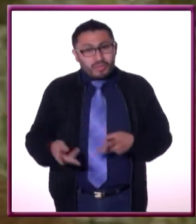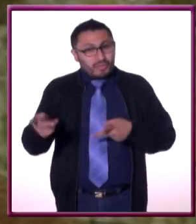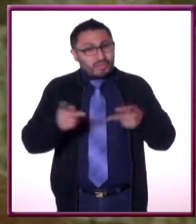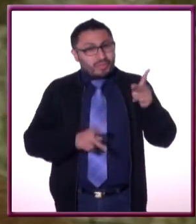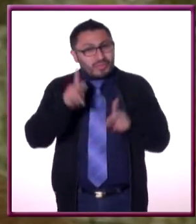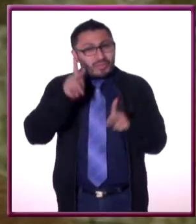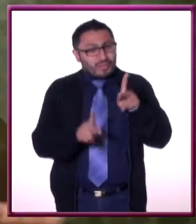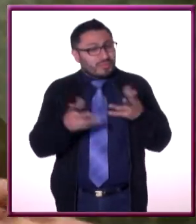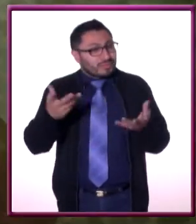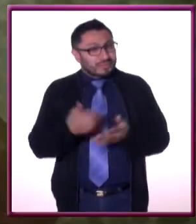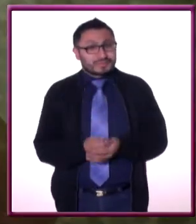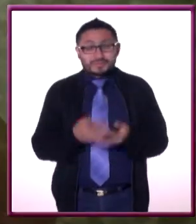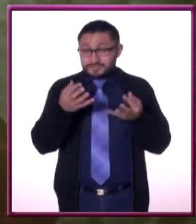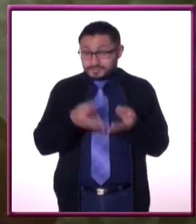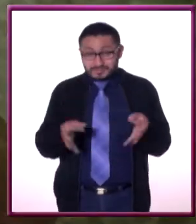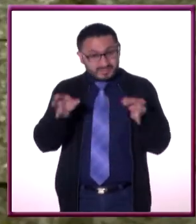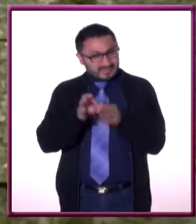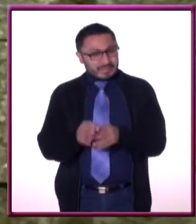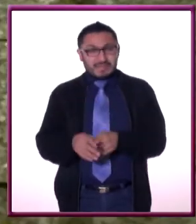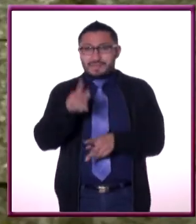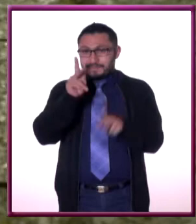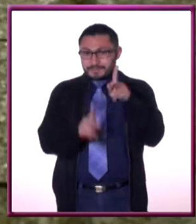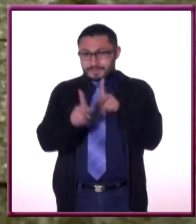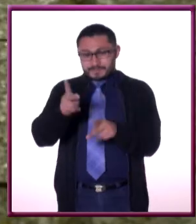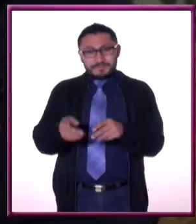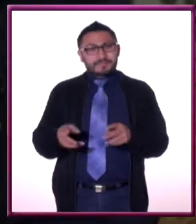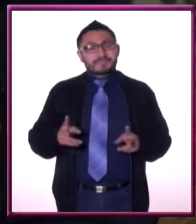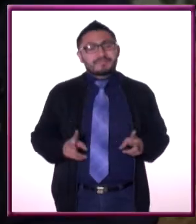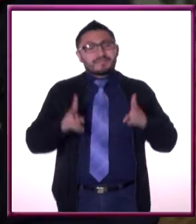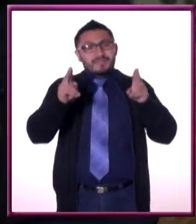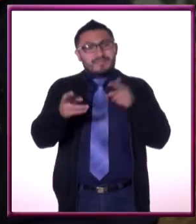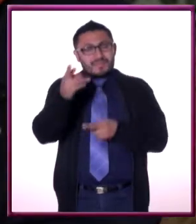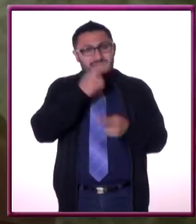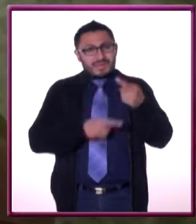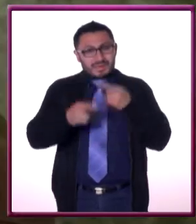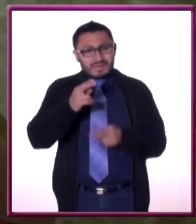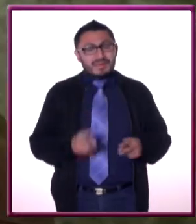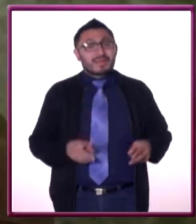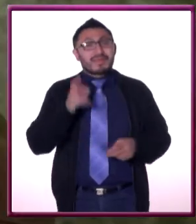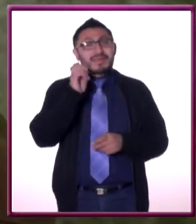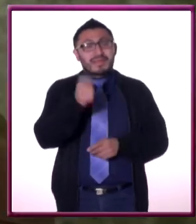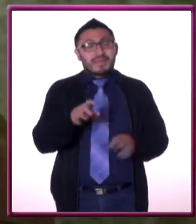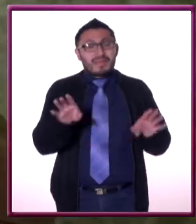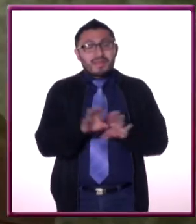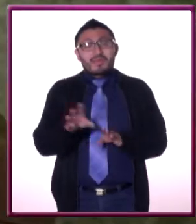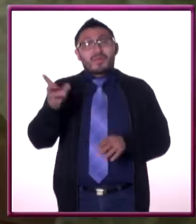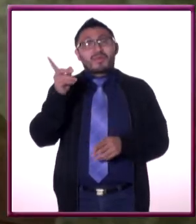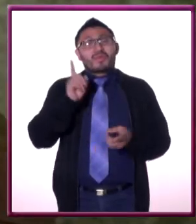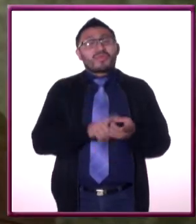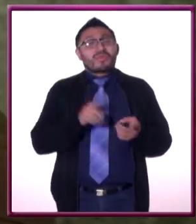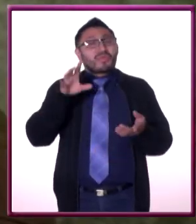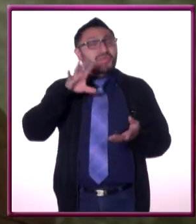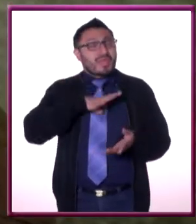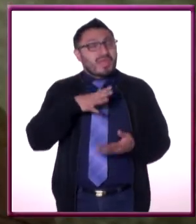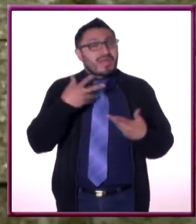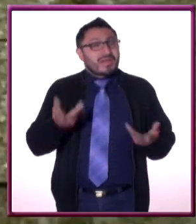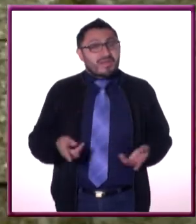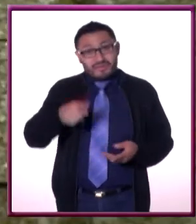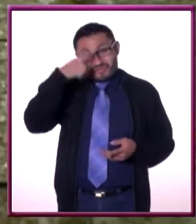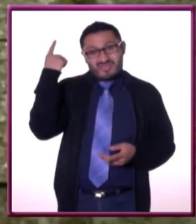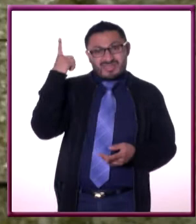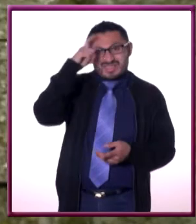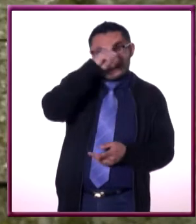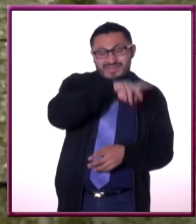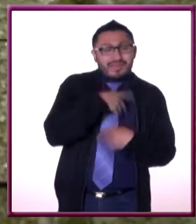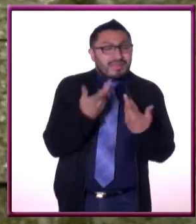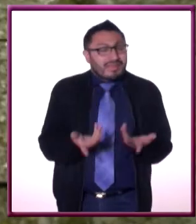plática. ¿Les parece si platicamos, vamos ahorita a un corte y platicamos justamente de la disponibilidad? ¿Qué tan fácil o qué tan difícil